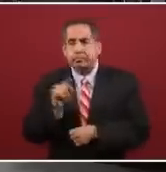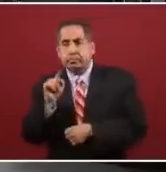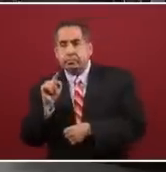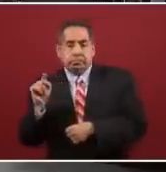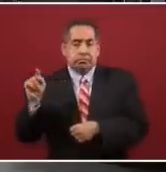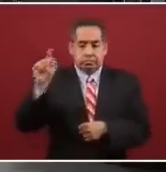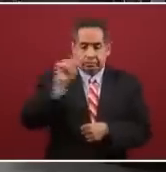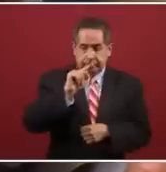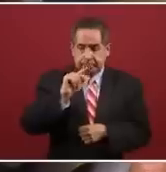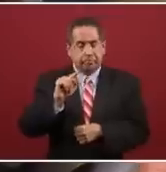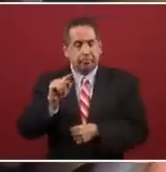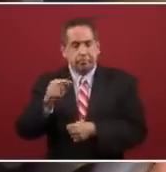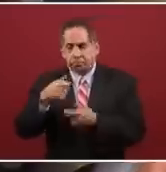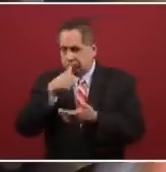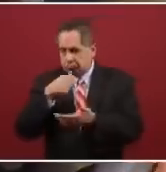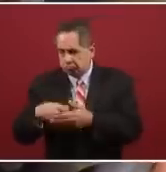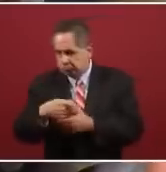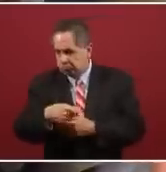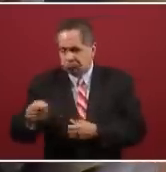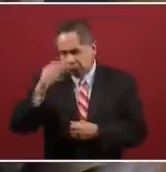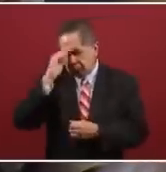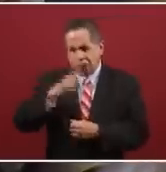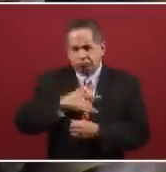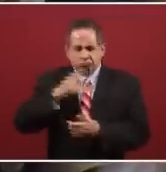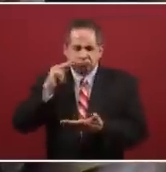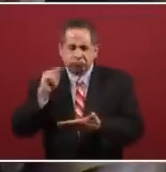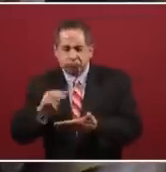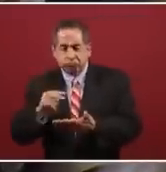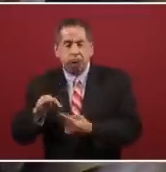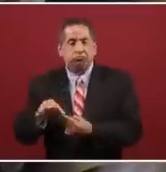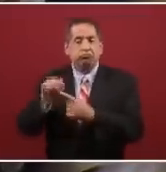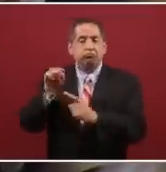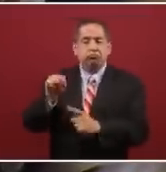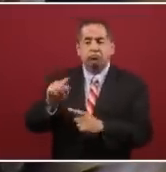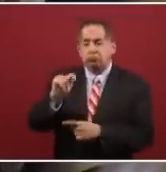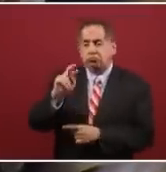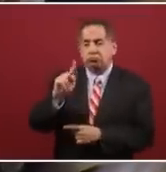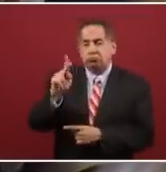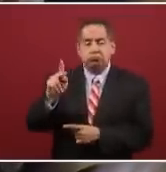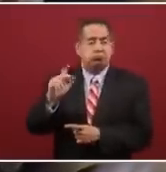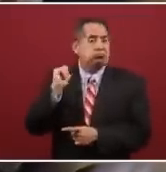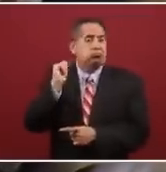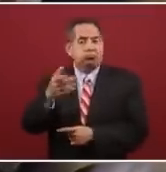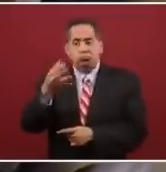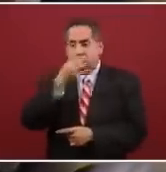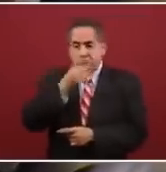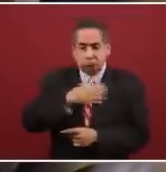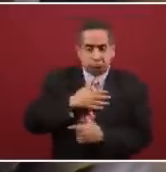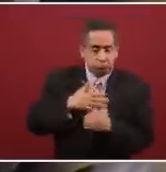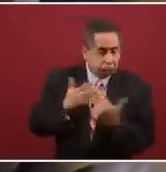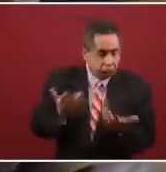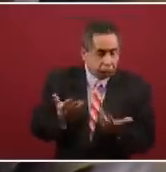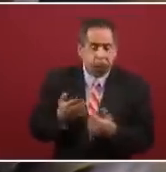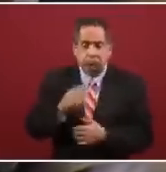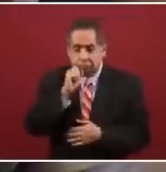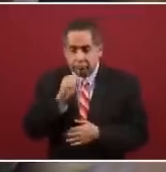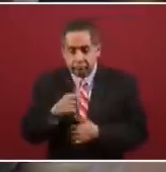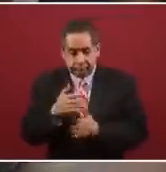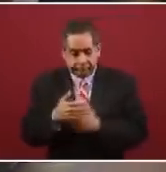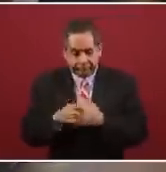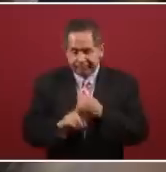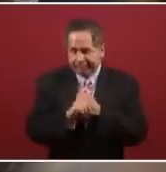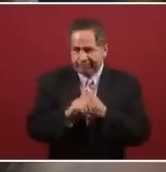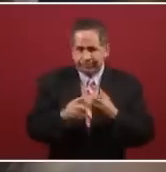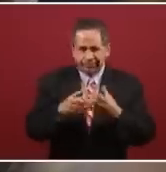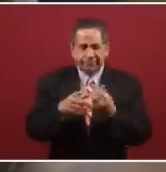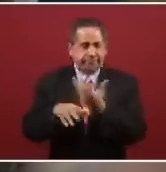los mandatarios esa carta y en específico el presidente Donald Trump? Y si en ese mismo sentido, para solucionar este problema